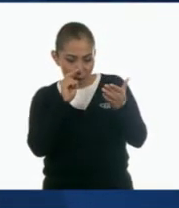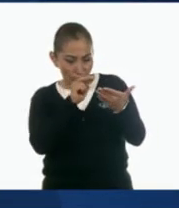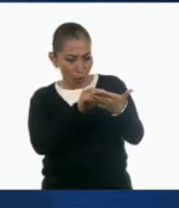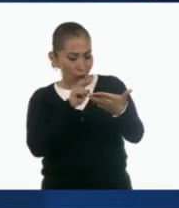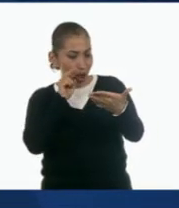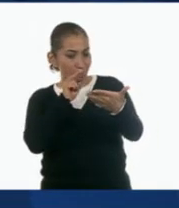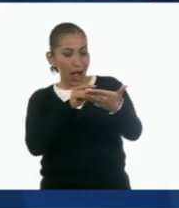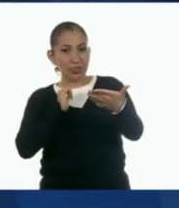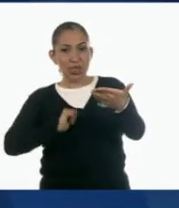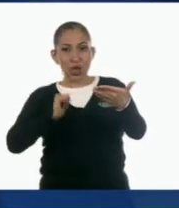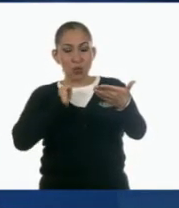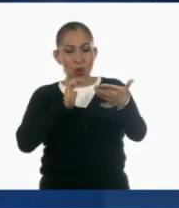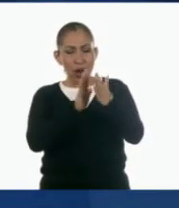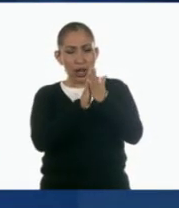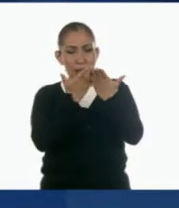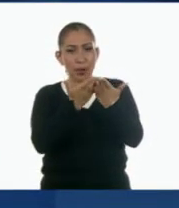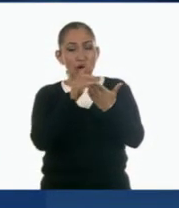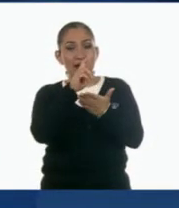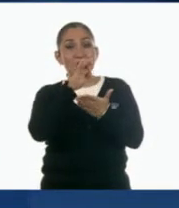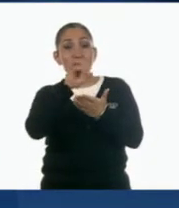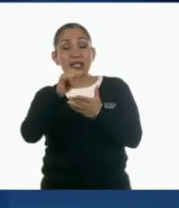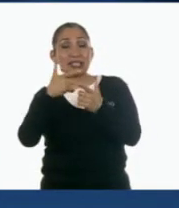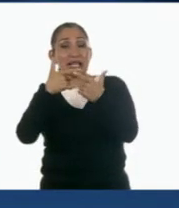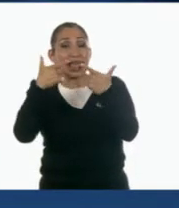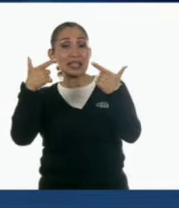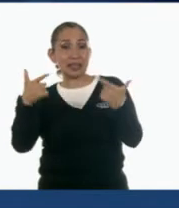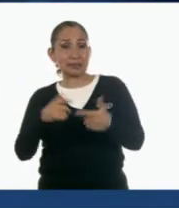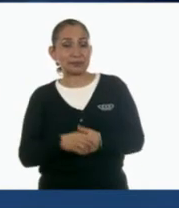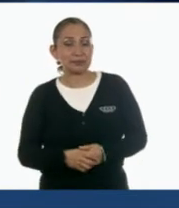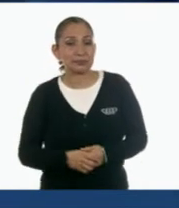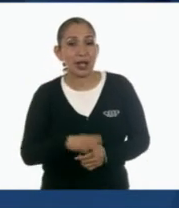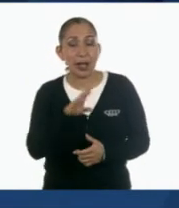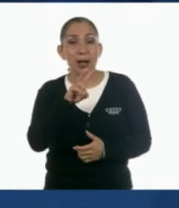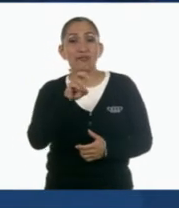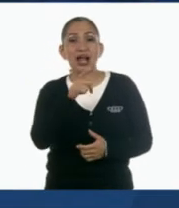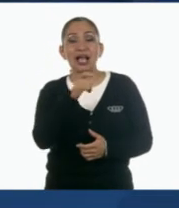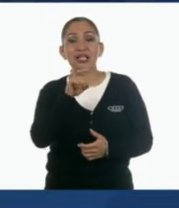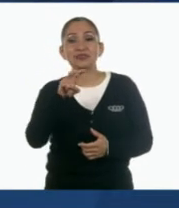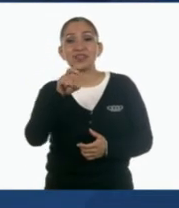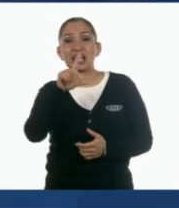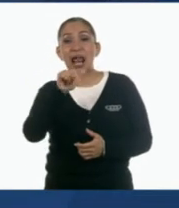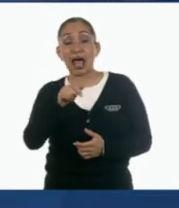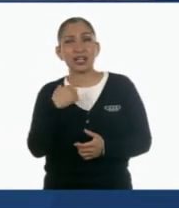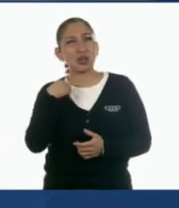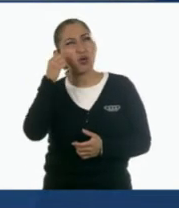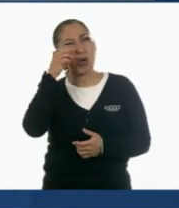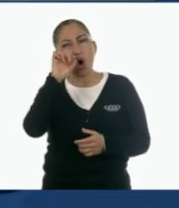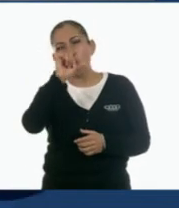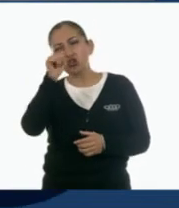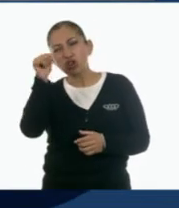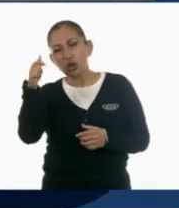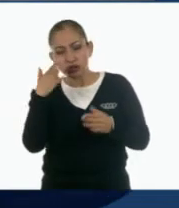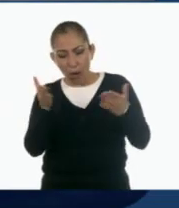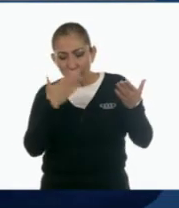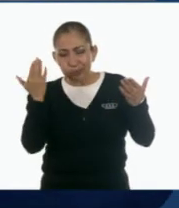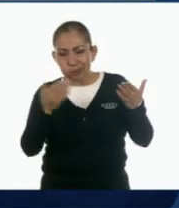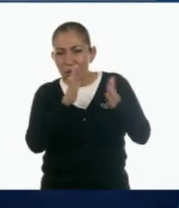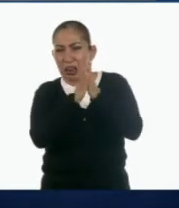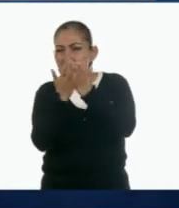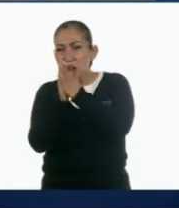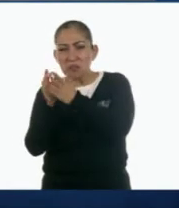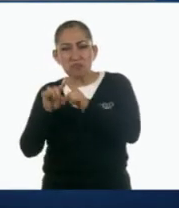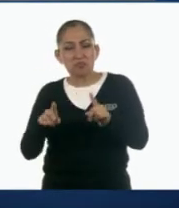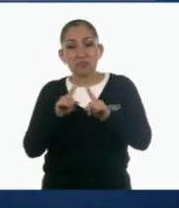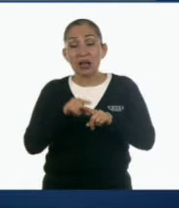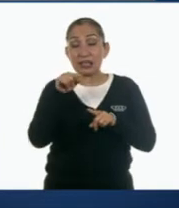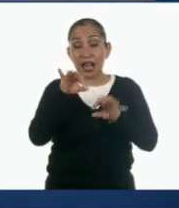precedía aquella antigua edición de sus rimas y leyendas. Vargas Vila, y no recuerdo cuántos más pasaron por mis manos.